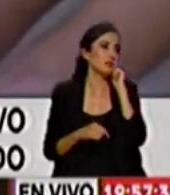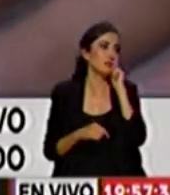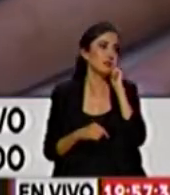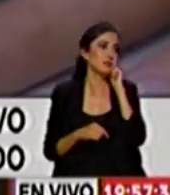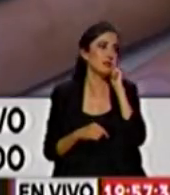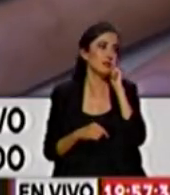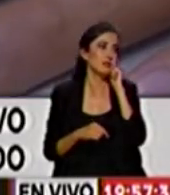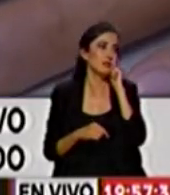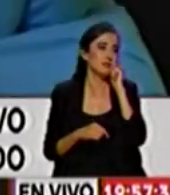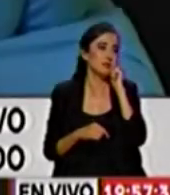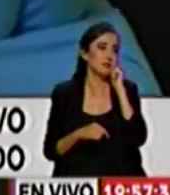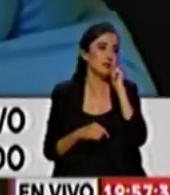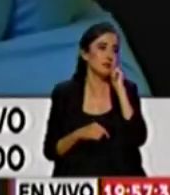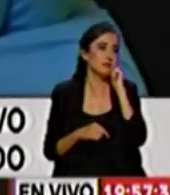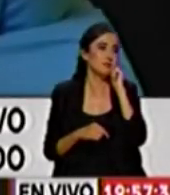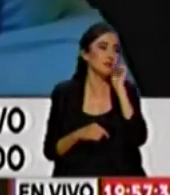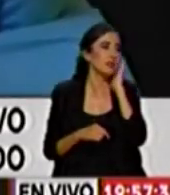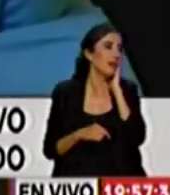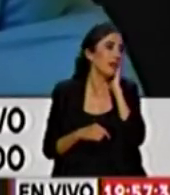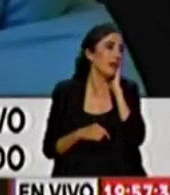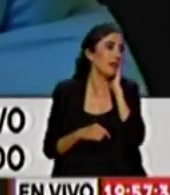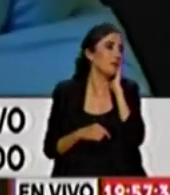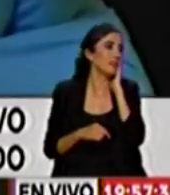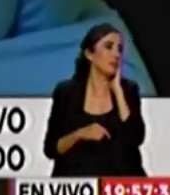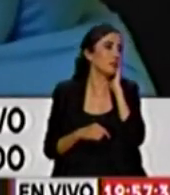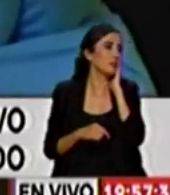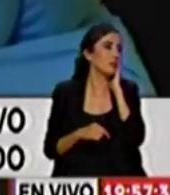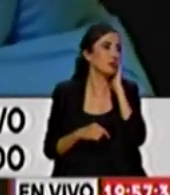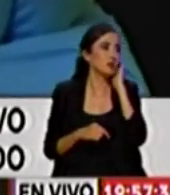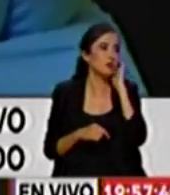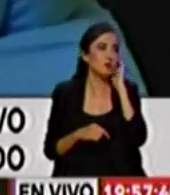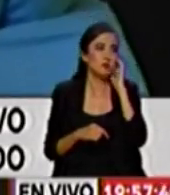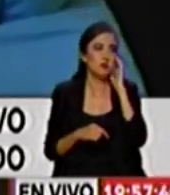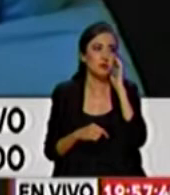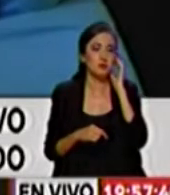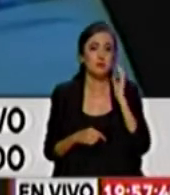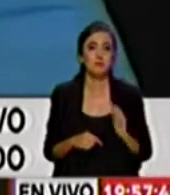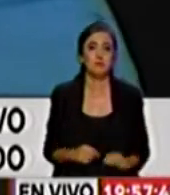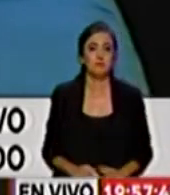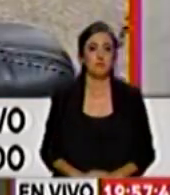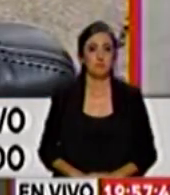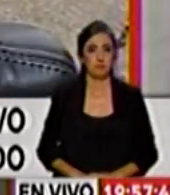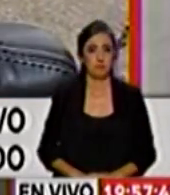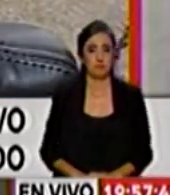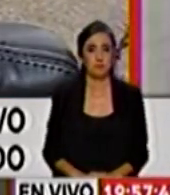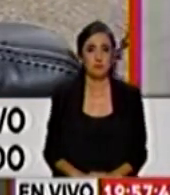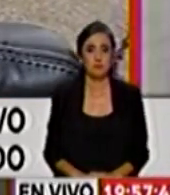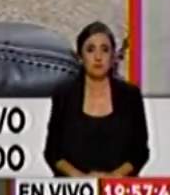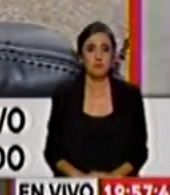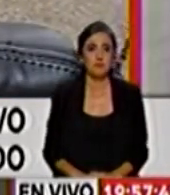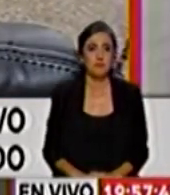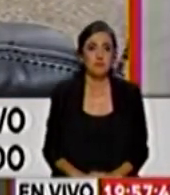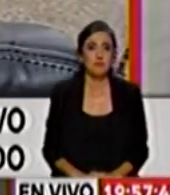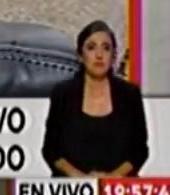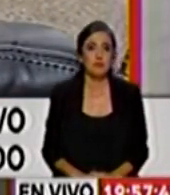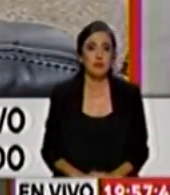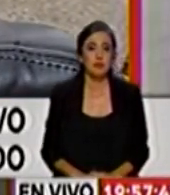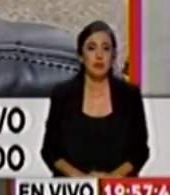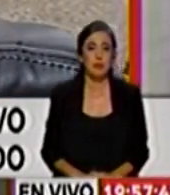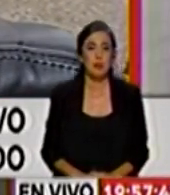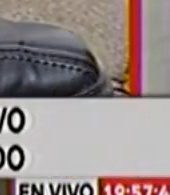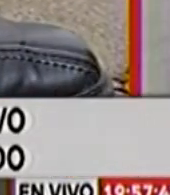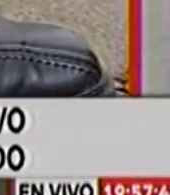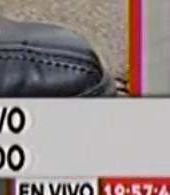dispositivos electrónicos. Sin embargo, este martes conoció el informe de la empresa proveedora del servicio. En dicha documentación se precisa